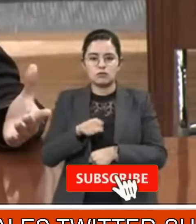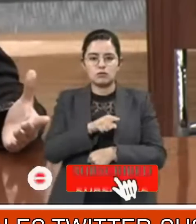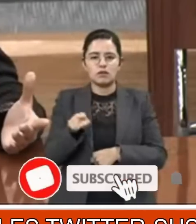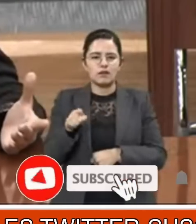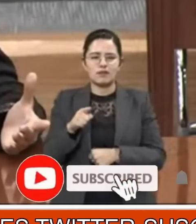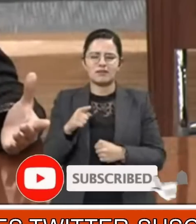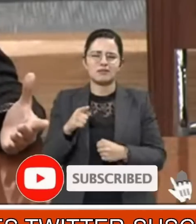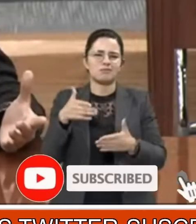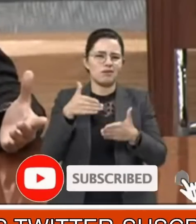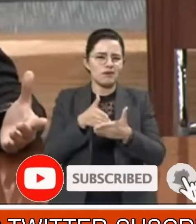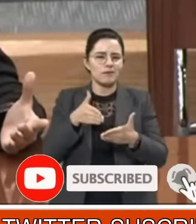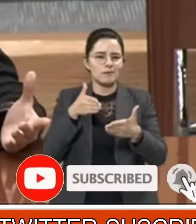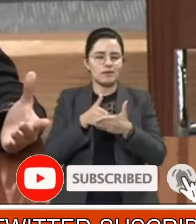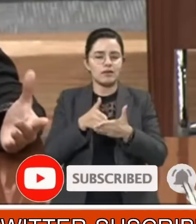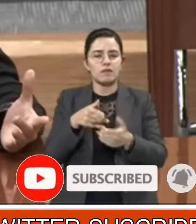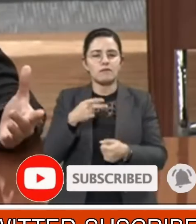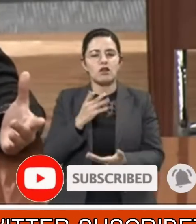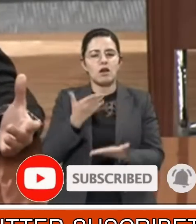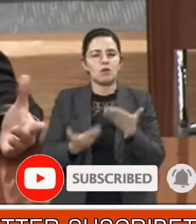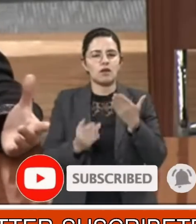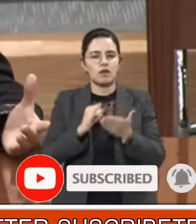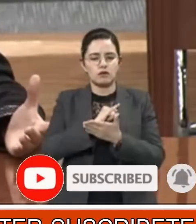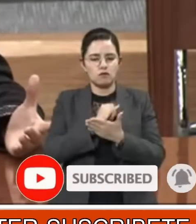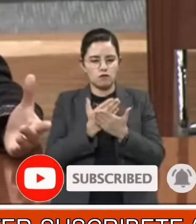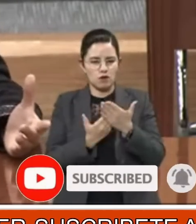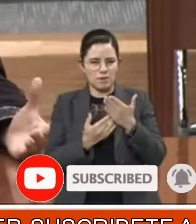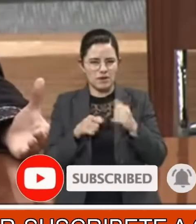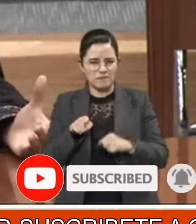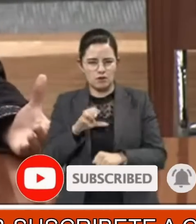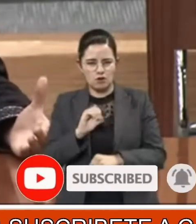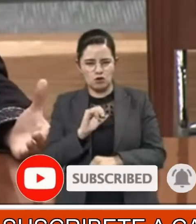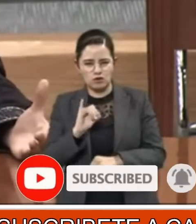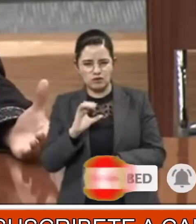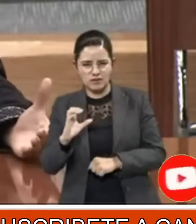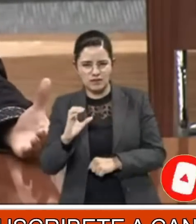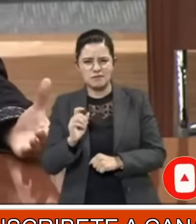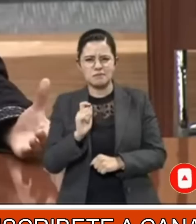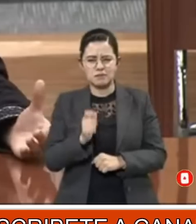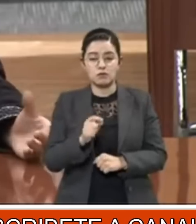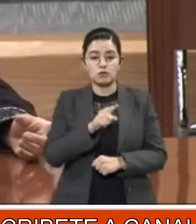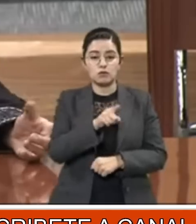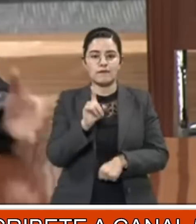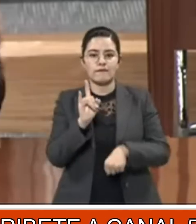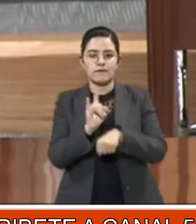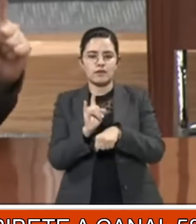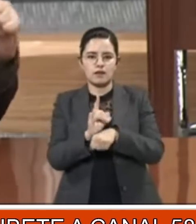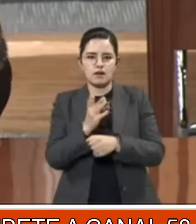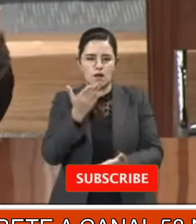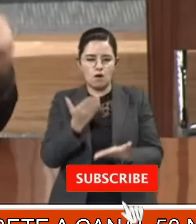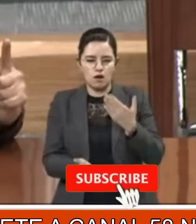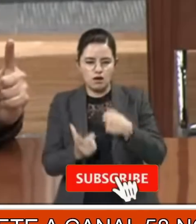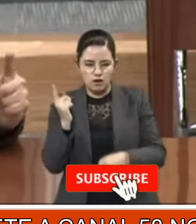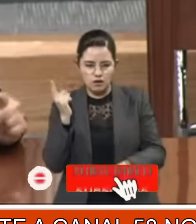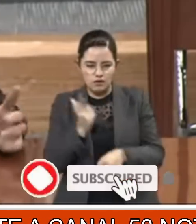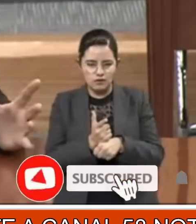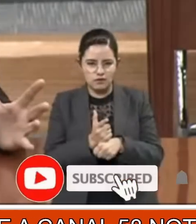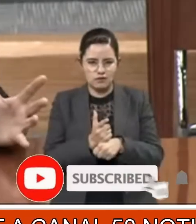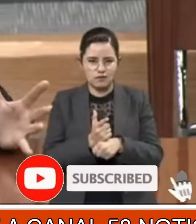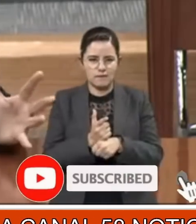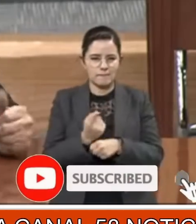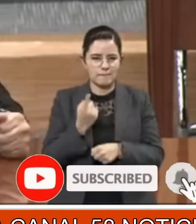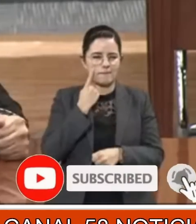federales y ustedes decían pues que pobrecitos, que no les alcanzaba. Y con ese pretexto omitieron